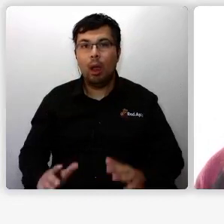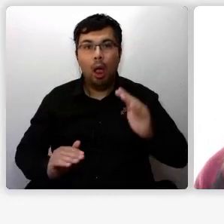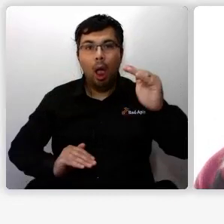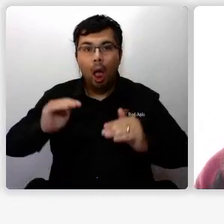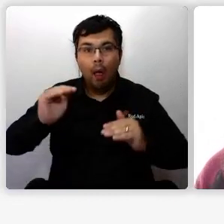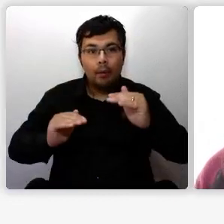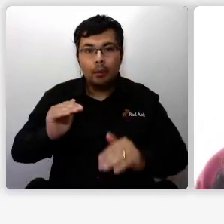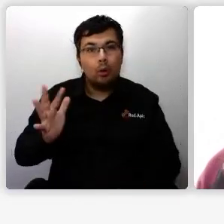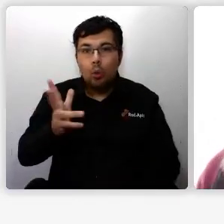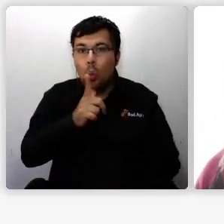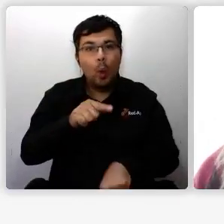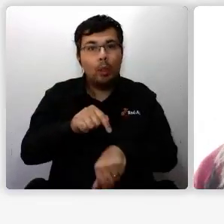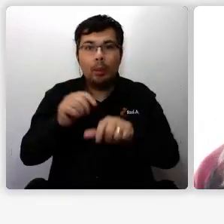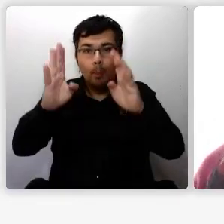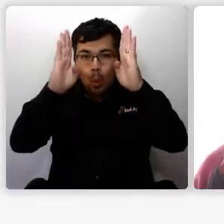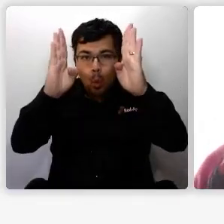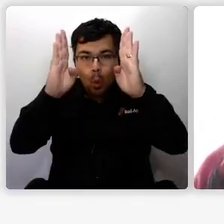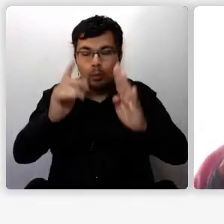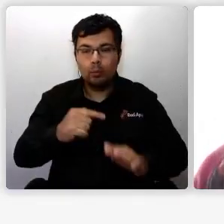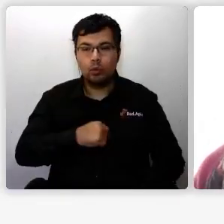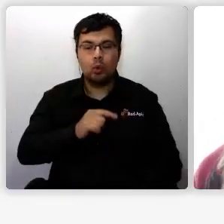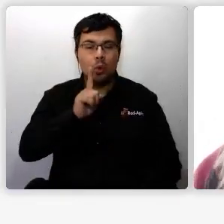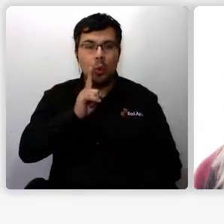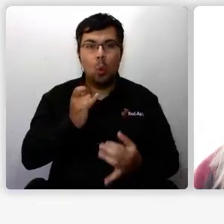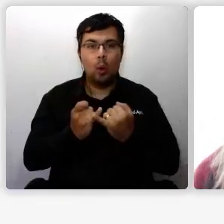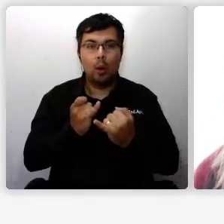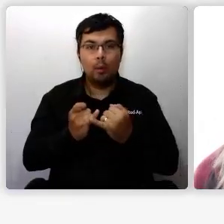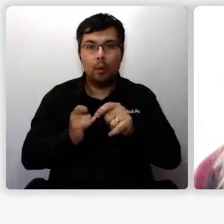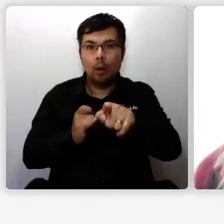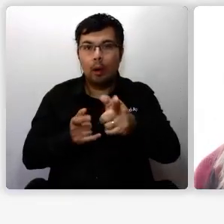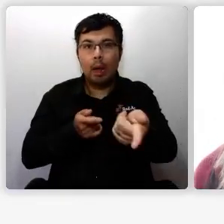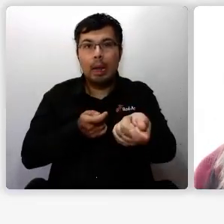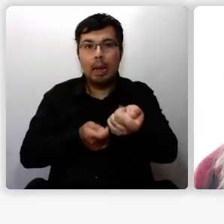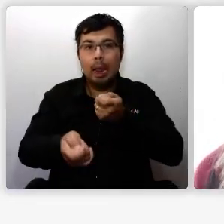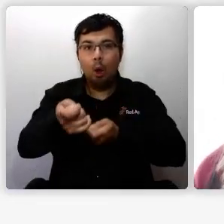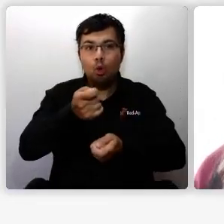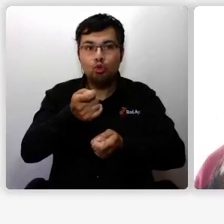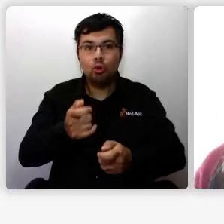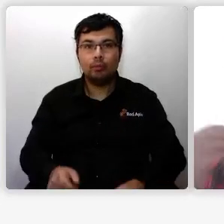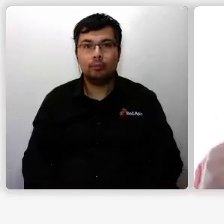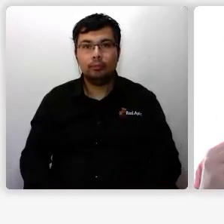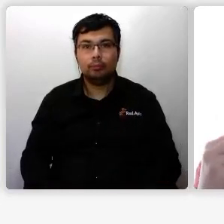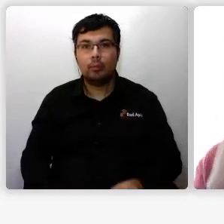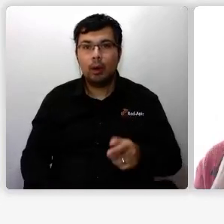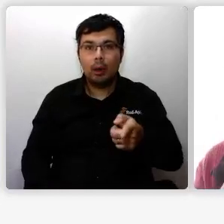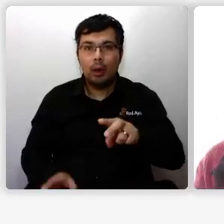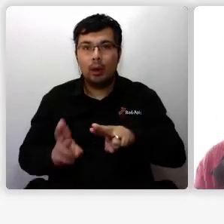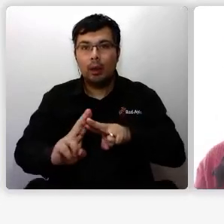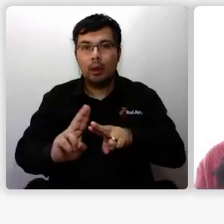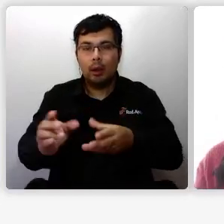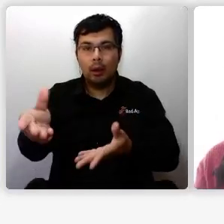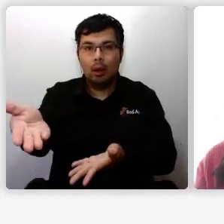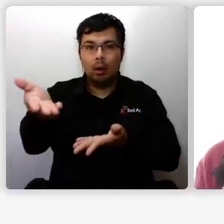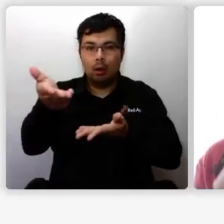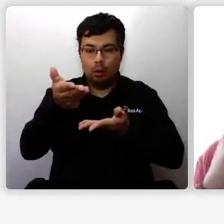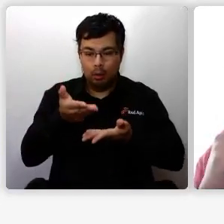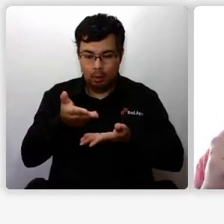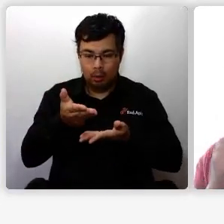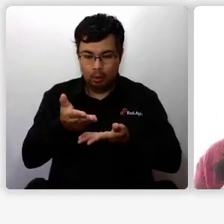dicen los clientes. Yo tengo un amigo que tiene un negocio y que él recibe directamente a su mail